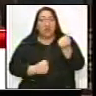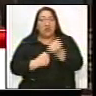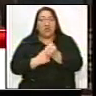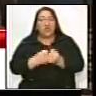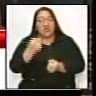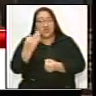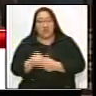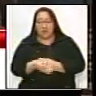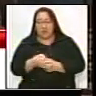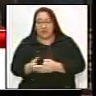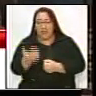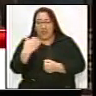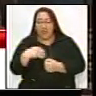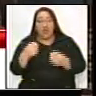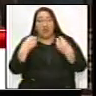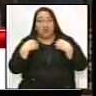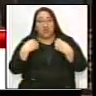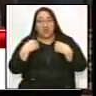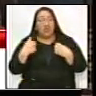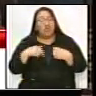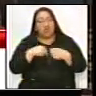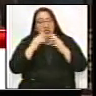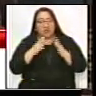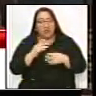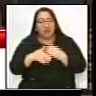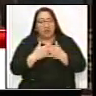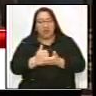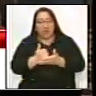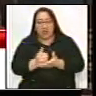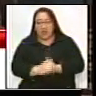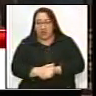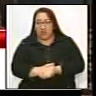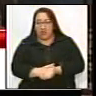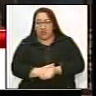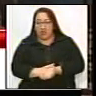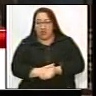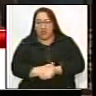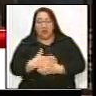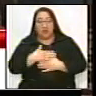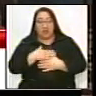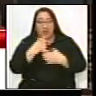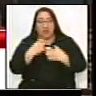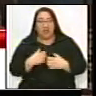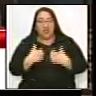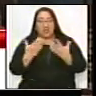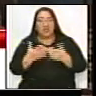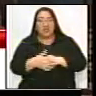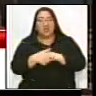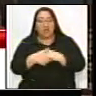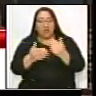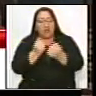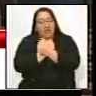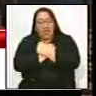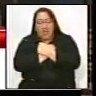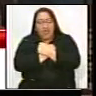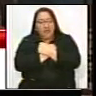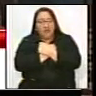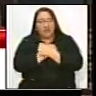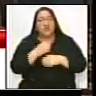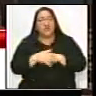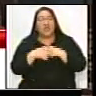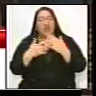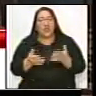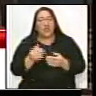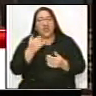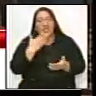siempre. Vengan al despacho, nosotros estamos aquí para ayudarles. De mi parte reciban un saludo, un cariñoso saludo.